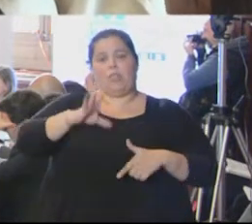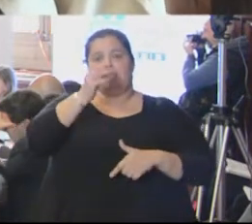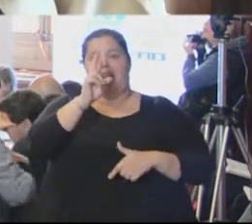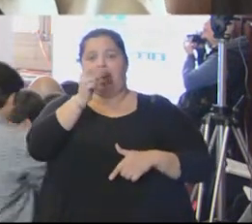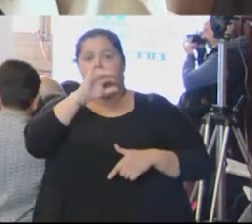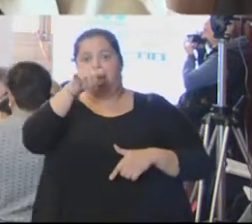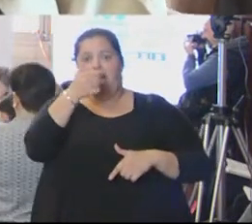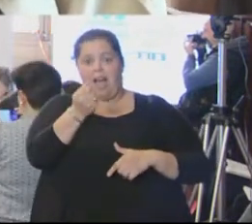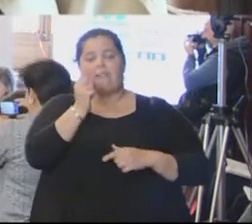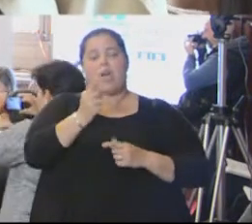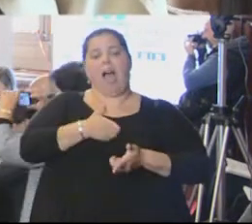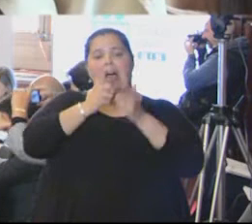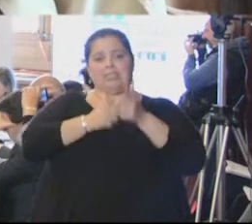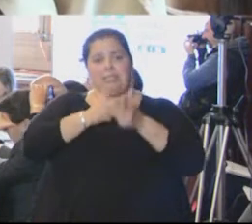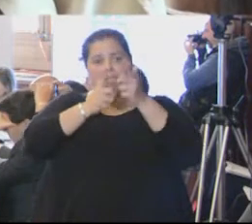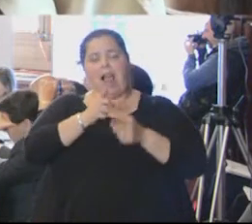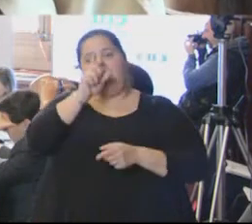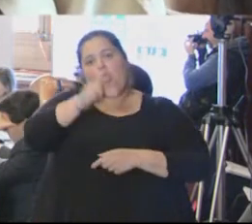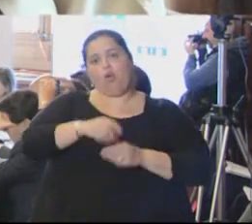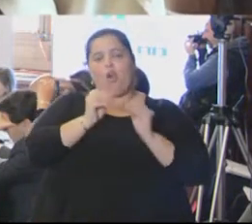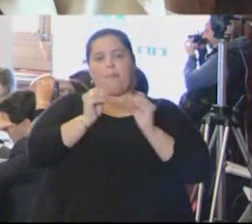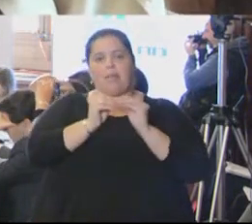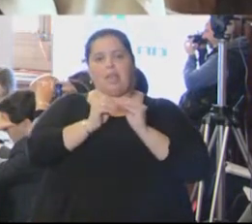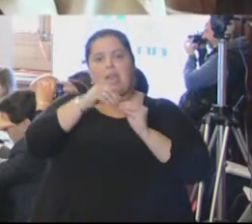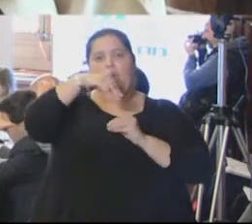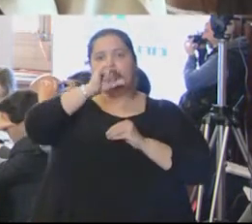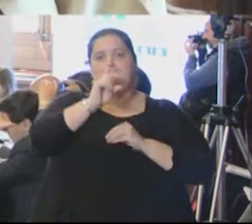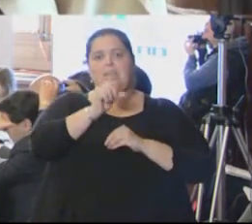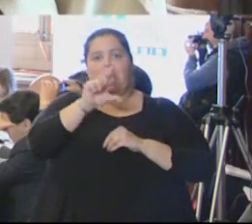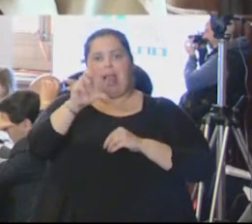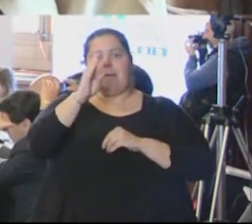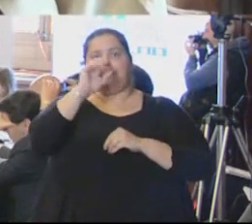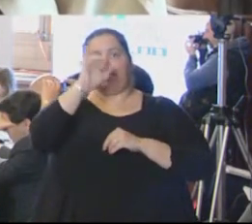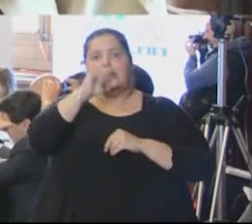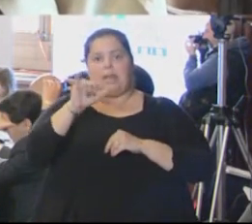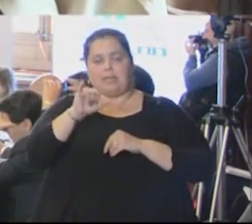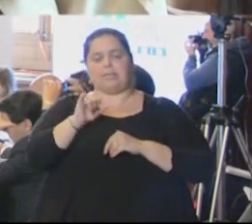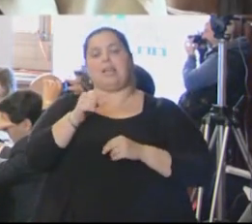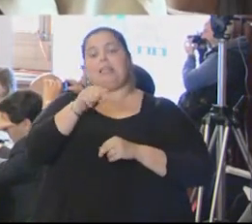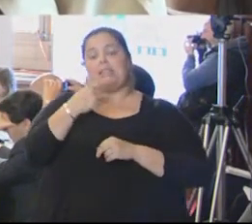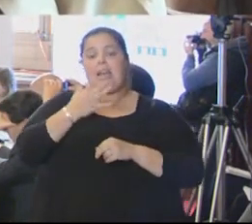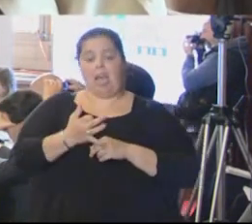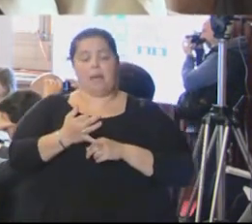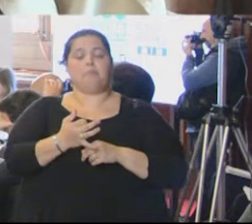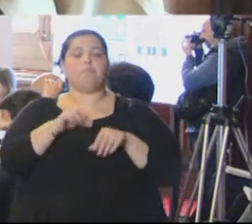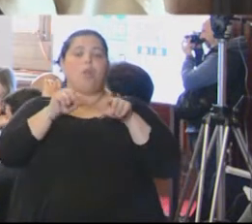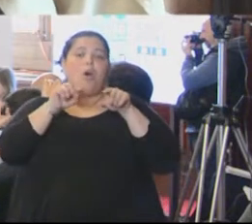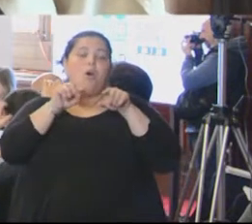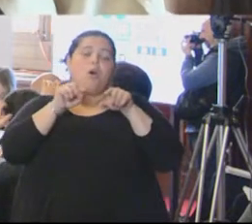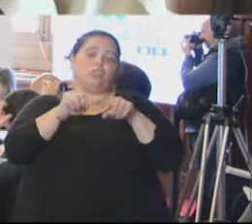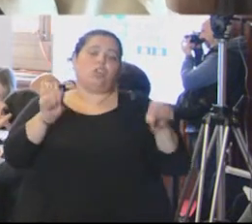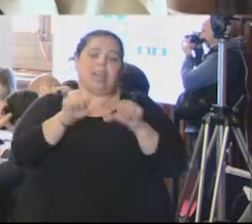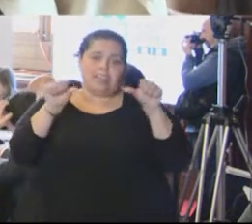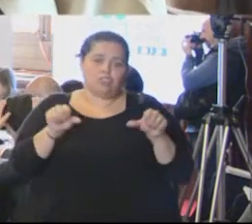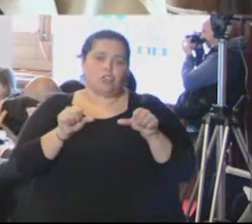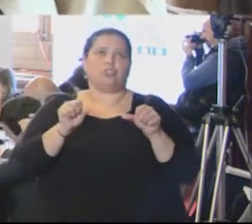asesinado el compañero Miguel Pérez. Ejemplo de ello son los hechos ocurridos el